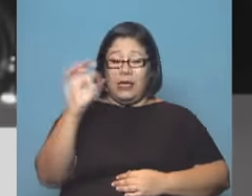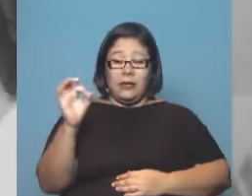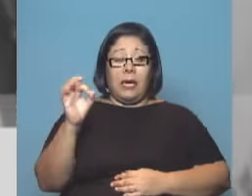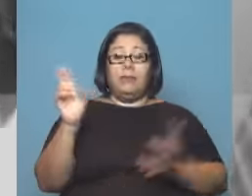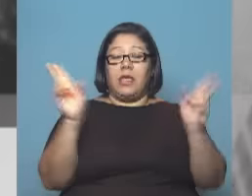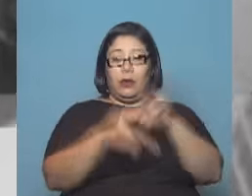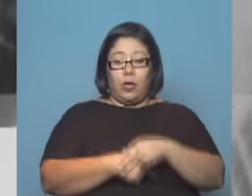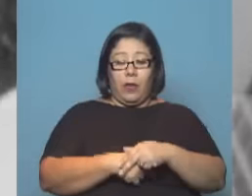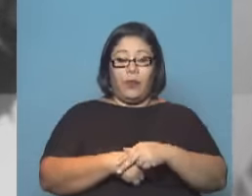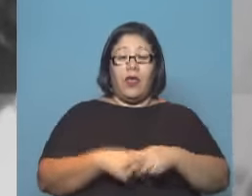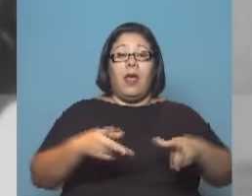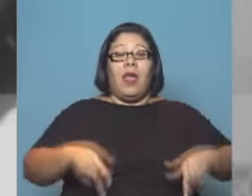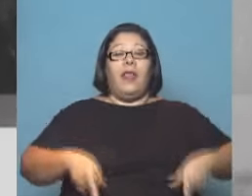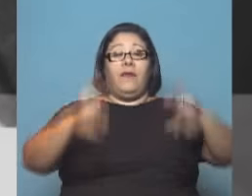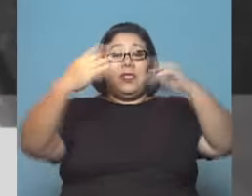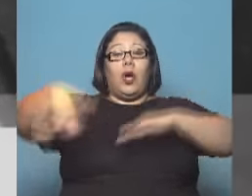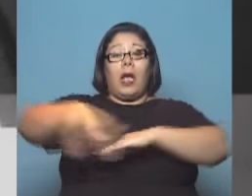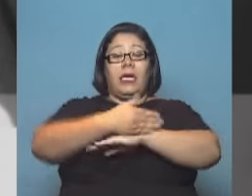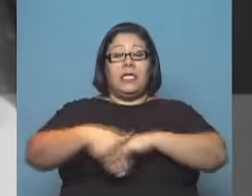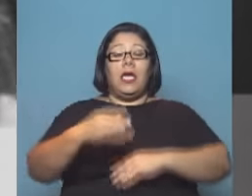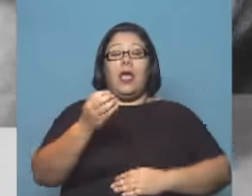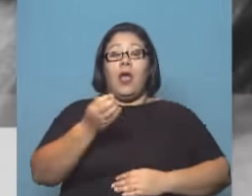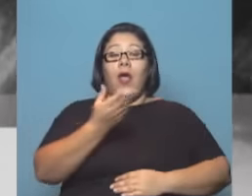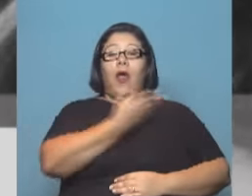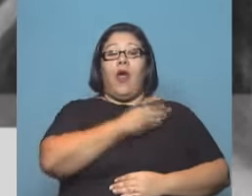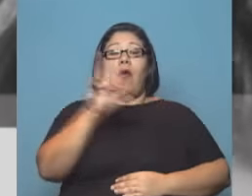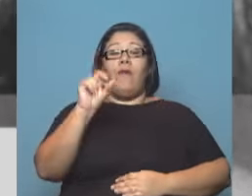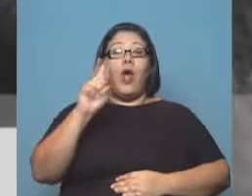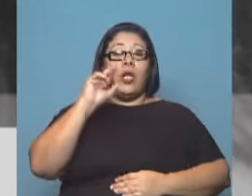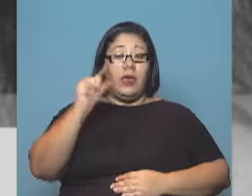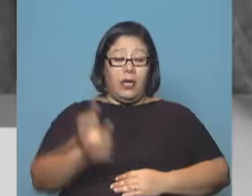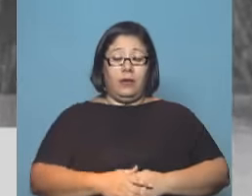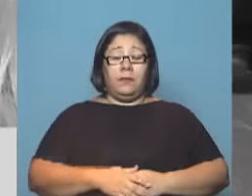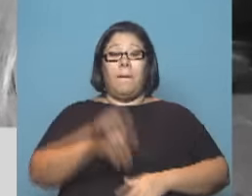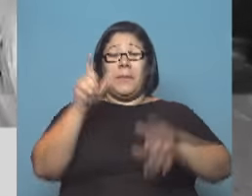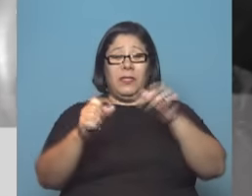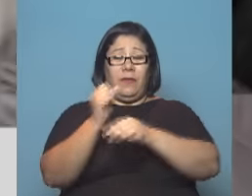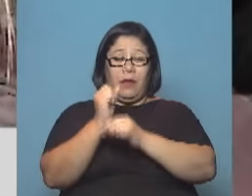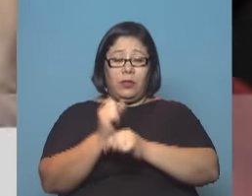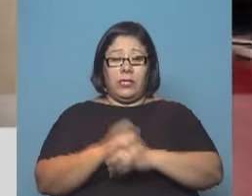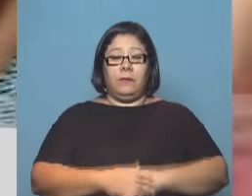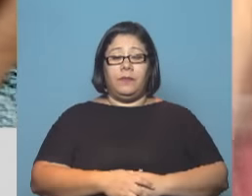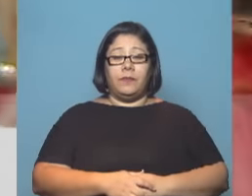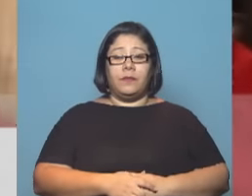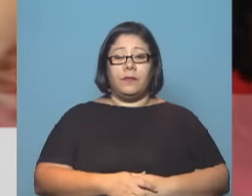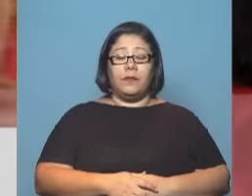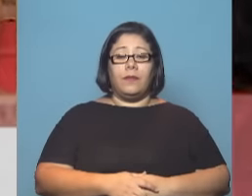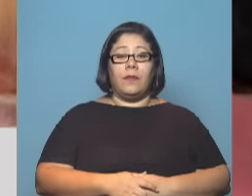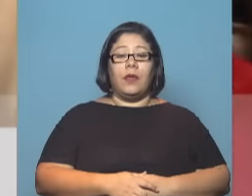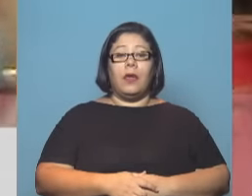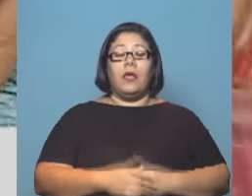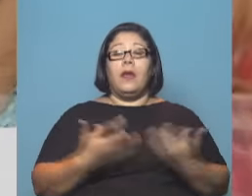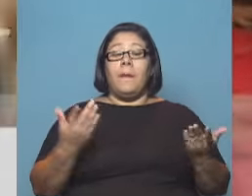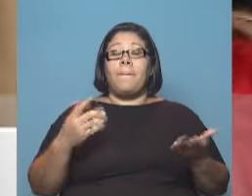calle Florida, se dieron cita a algunos de los nombres más destacados de la cultura contemporánea. En Buenos Aires, todo alrededor de la calle